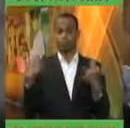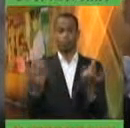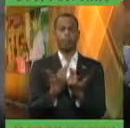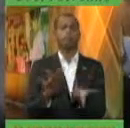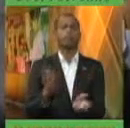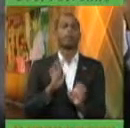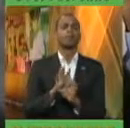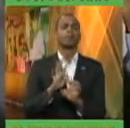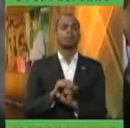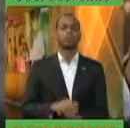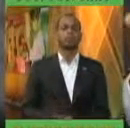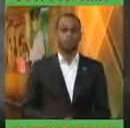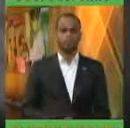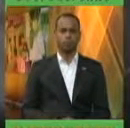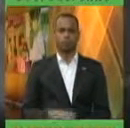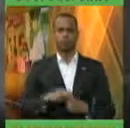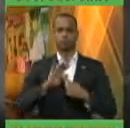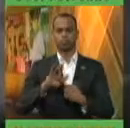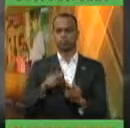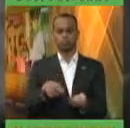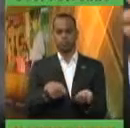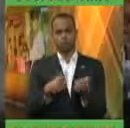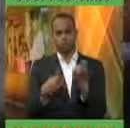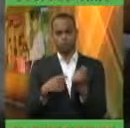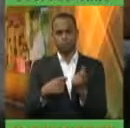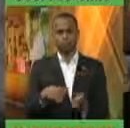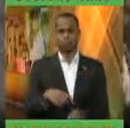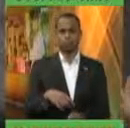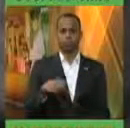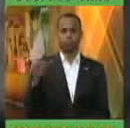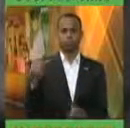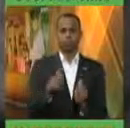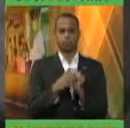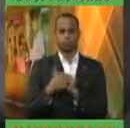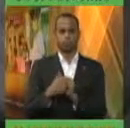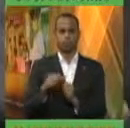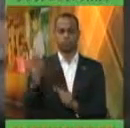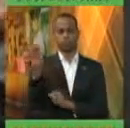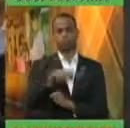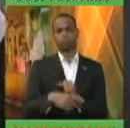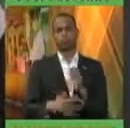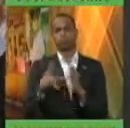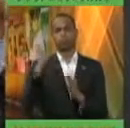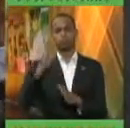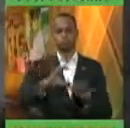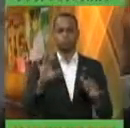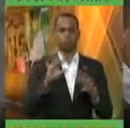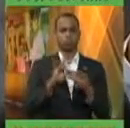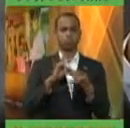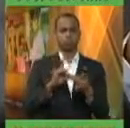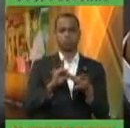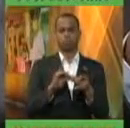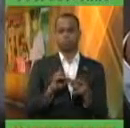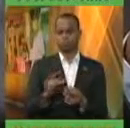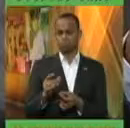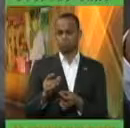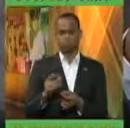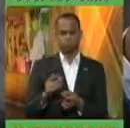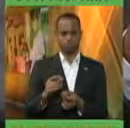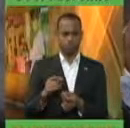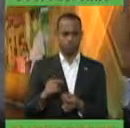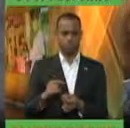ejemplo para presentarle al alcalde acompañado de los técnicos que van a hacer enlace con nosotros